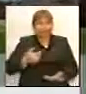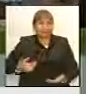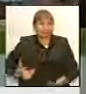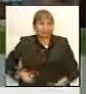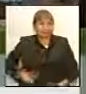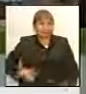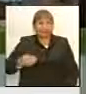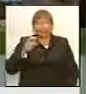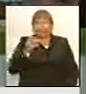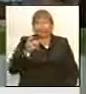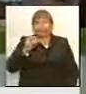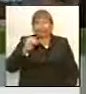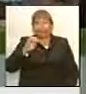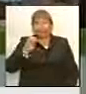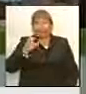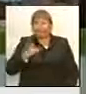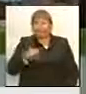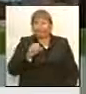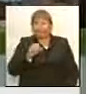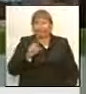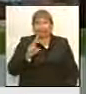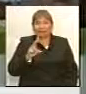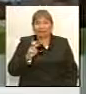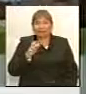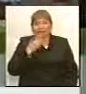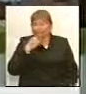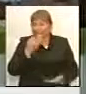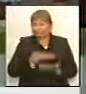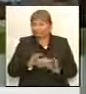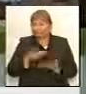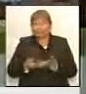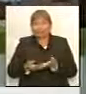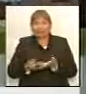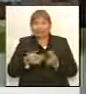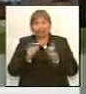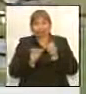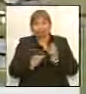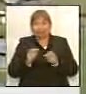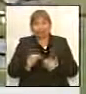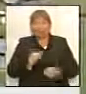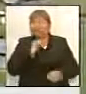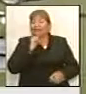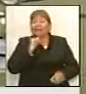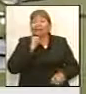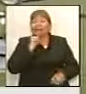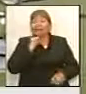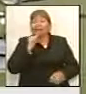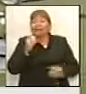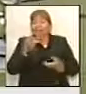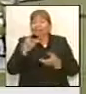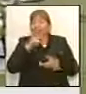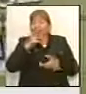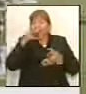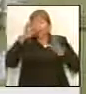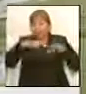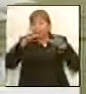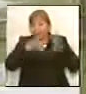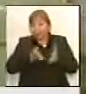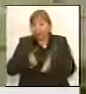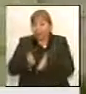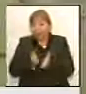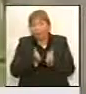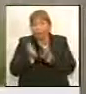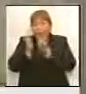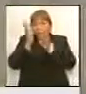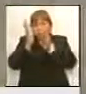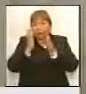Daniel Salaverry, se abordaron diversos temas que afecta a la población, como es la falta de canalización de aguas pluviales,